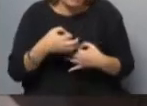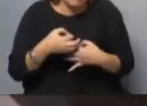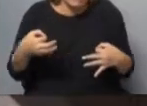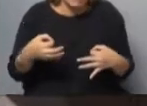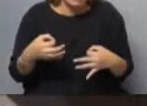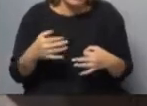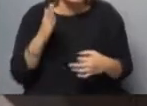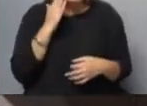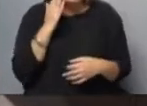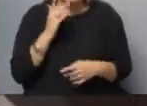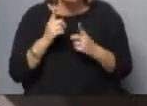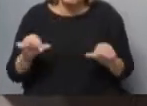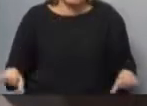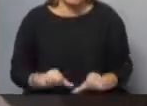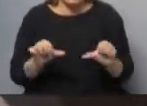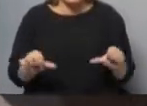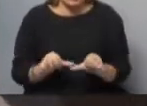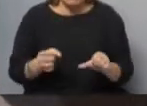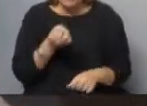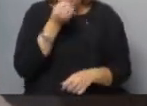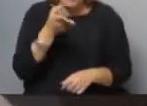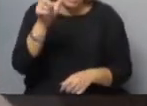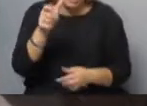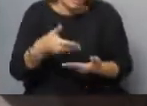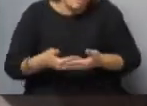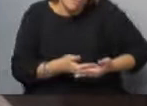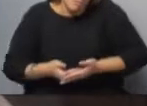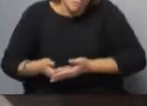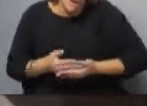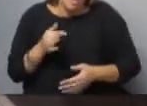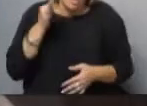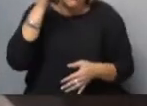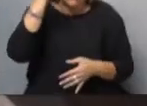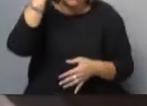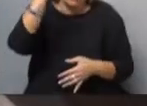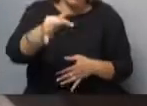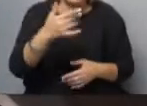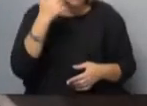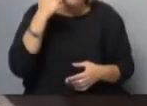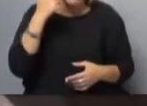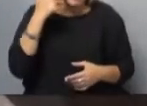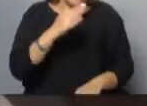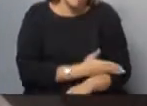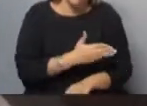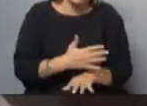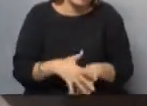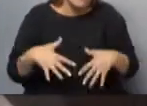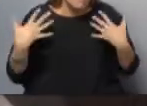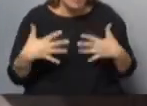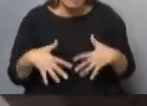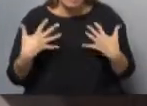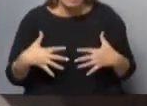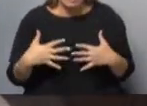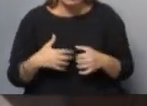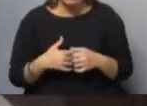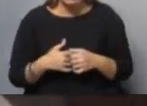y sabíamos que se tenía que hacer por el bien de él, de que a futuro le iba a traer muchas consecuencias,